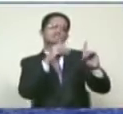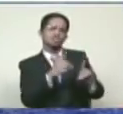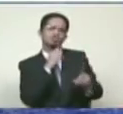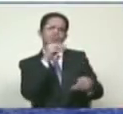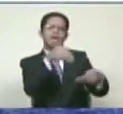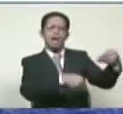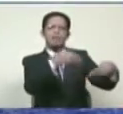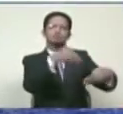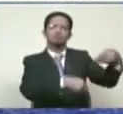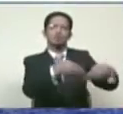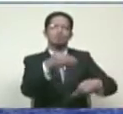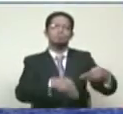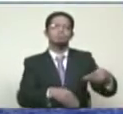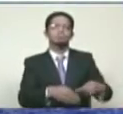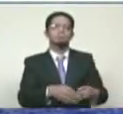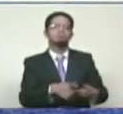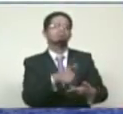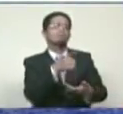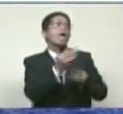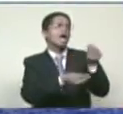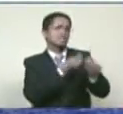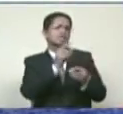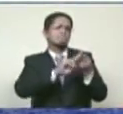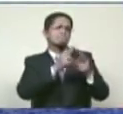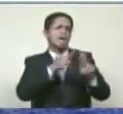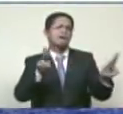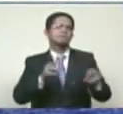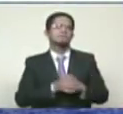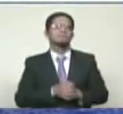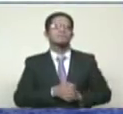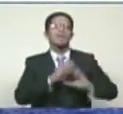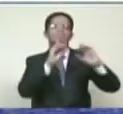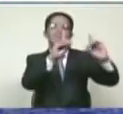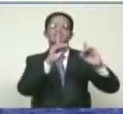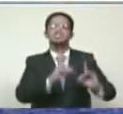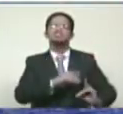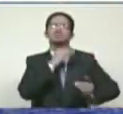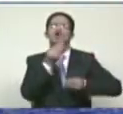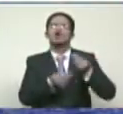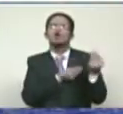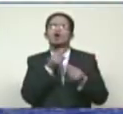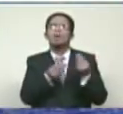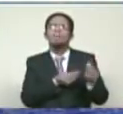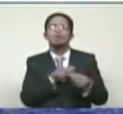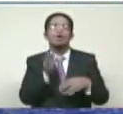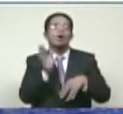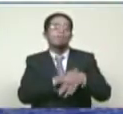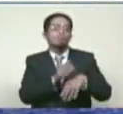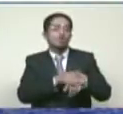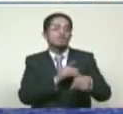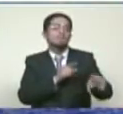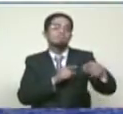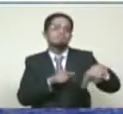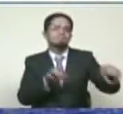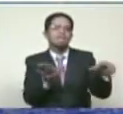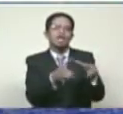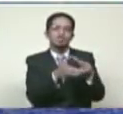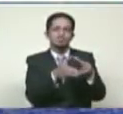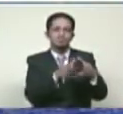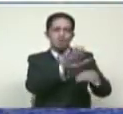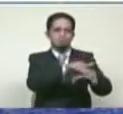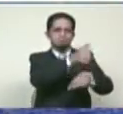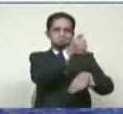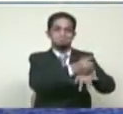ir por el camino pacífico, lo decidió porque estaba convencido nuestro comandante